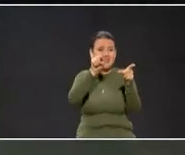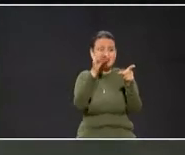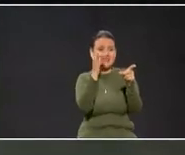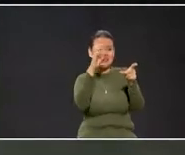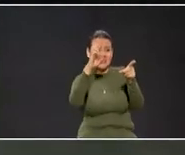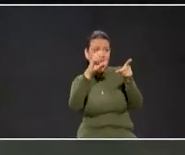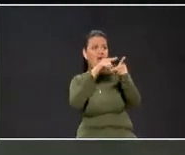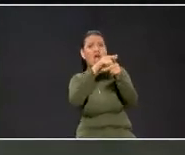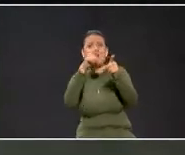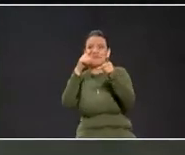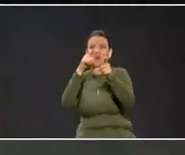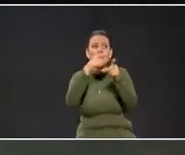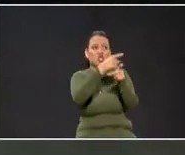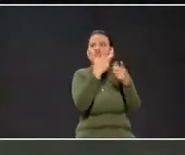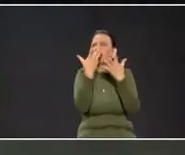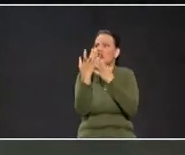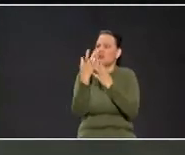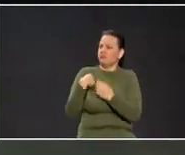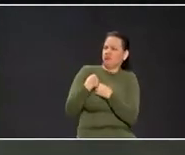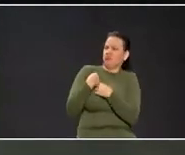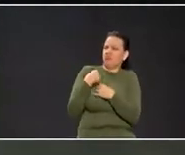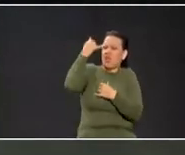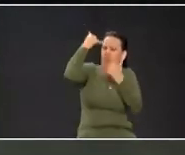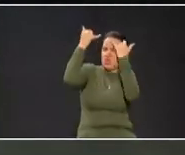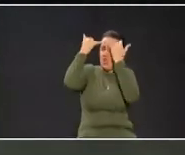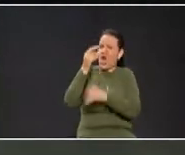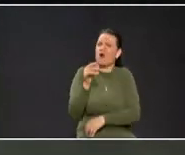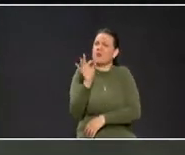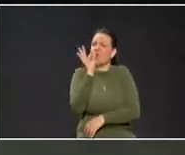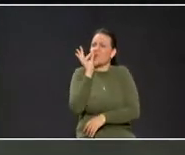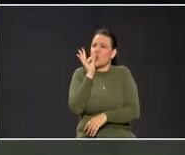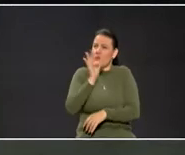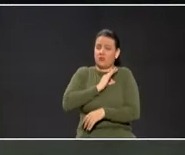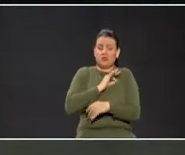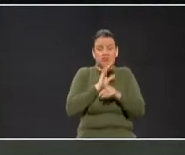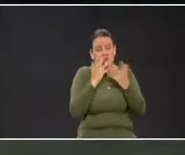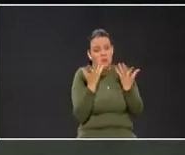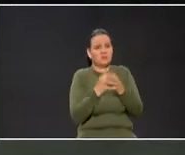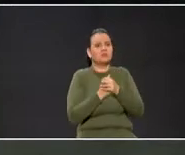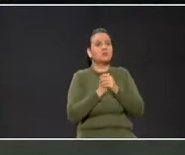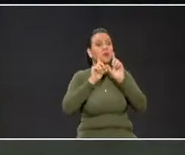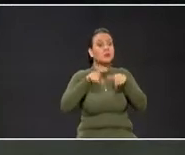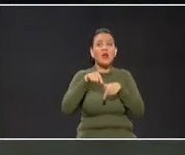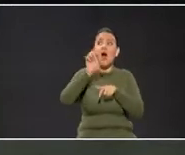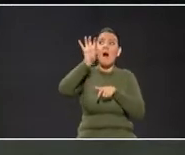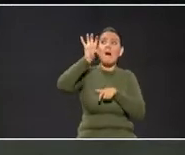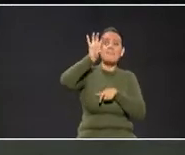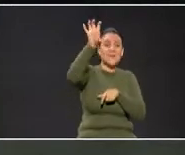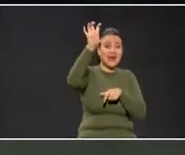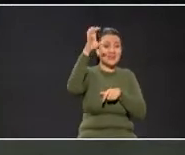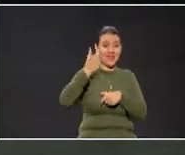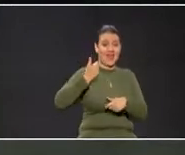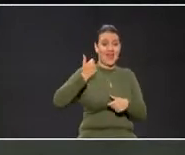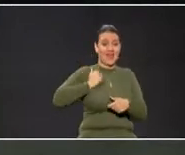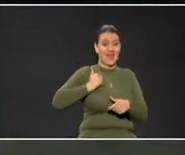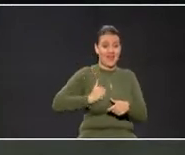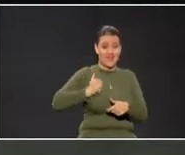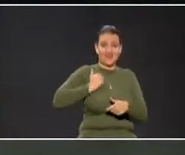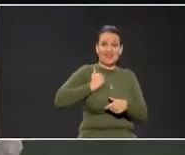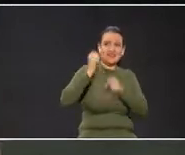negocio hasta los canadienses se vinieron aquí a ver cómo hacen negocios nos han llamado están interesados en hablar con nosotros mire cannabis medicinal